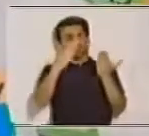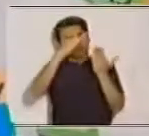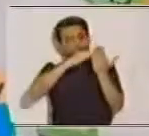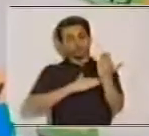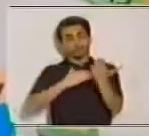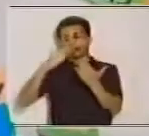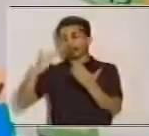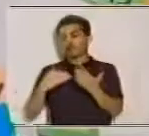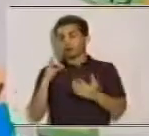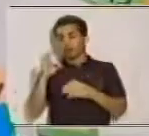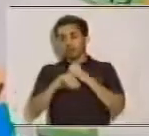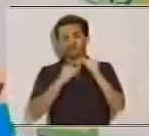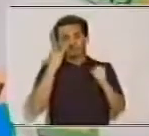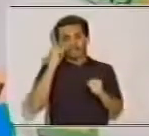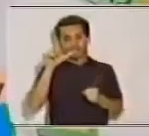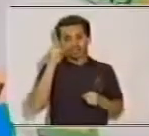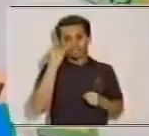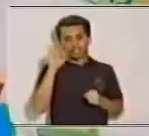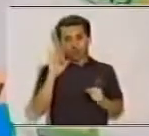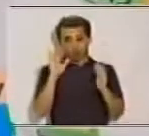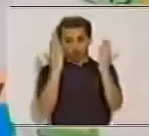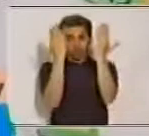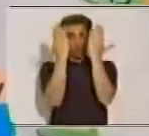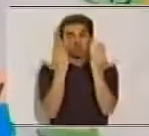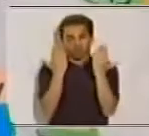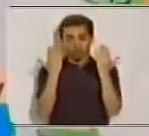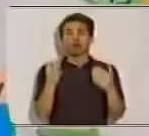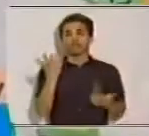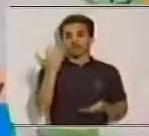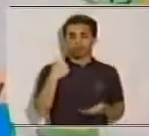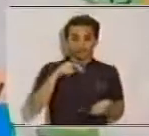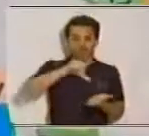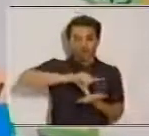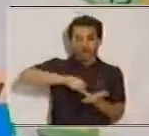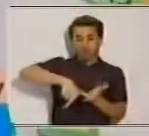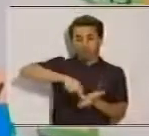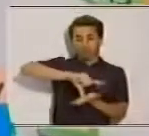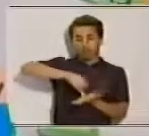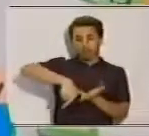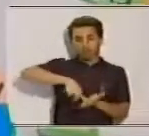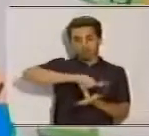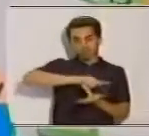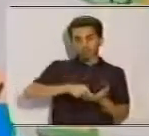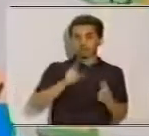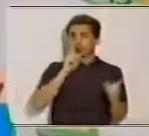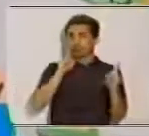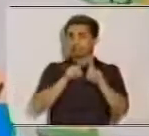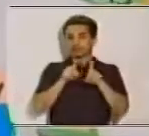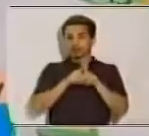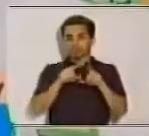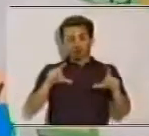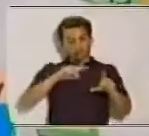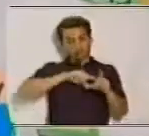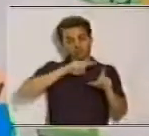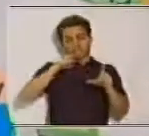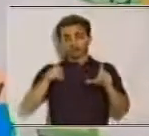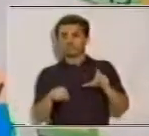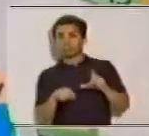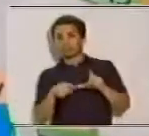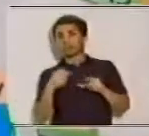tijeras, nuestro compás, nuestro transportador. Así que, por favor, conseguimos nuestros